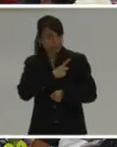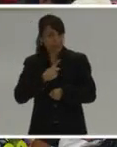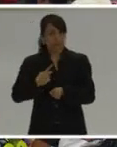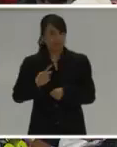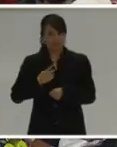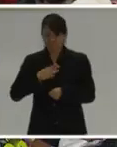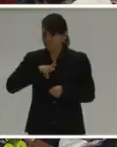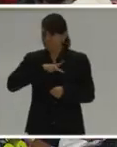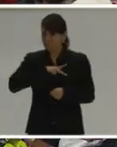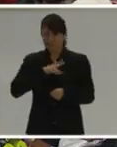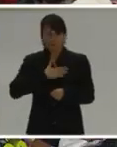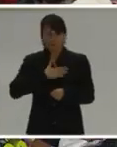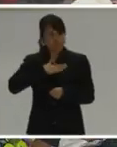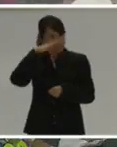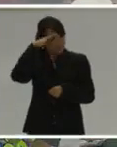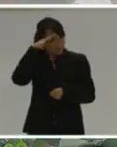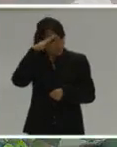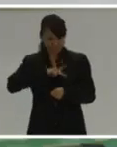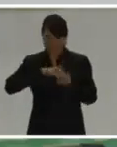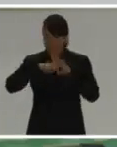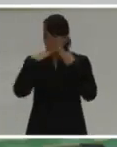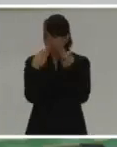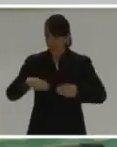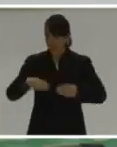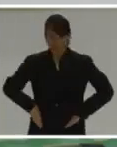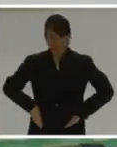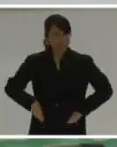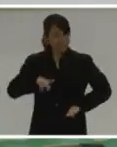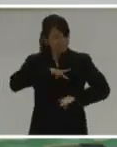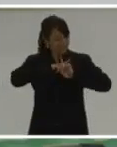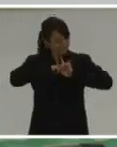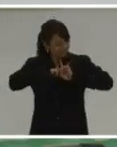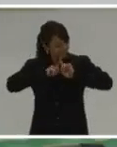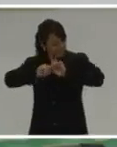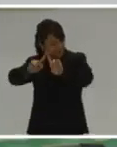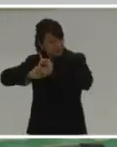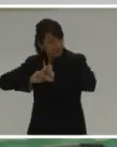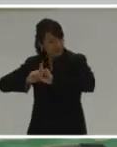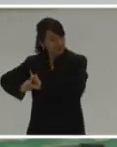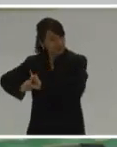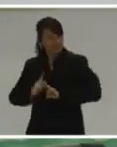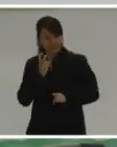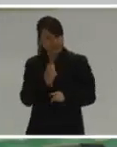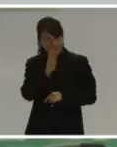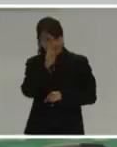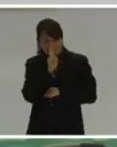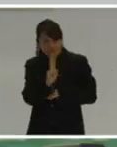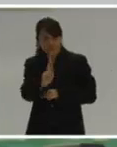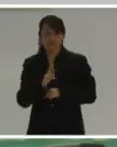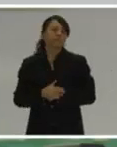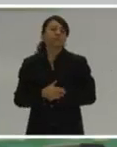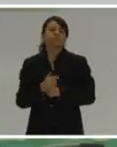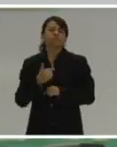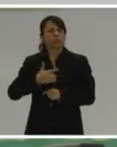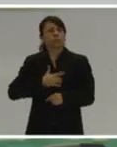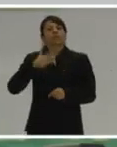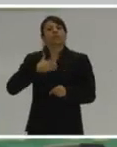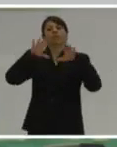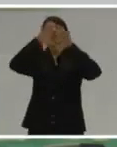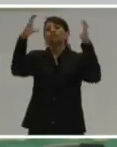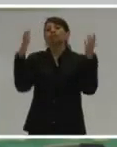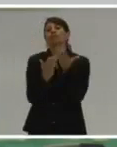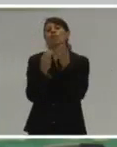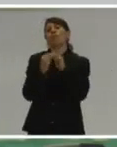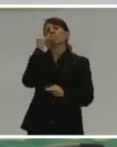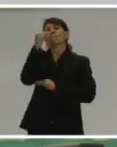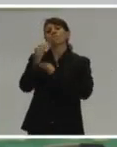cultural, nuestra diversidad como pueblos. Creo que ningún pueblo en el mundo, a nivel del mundo, quiere separarse